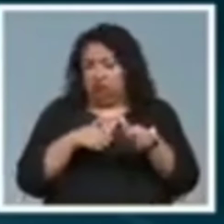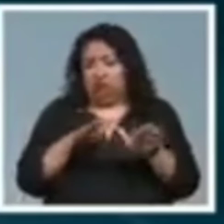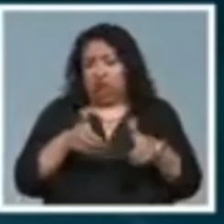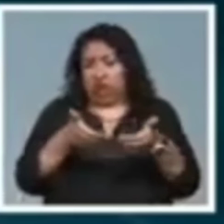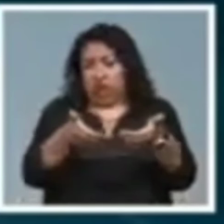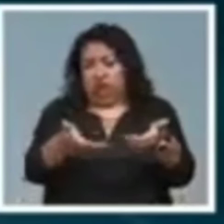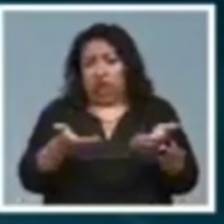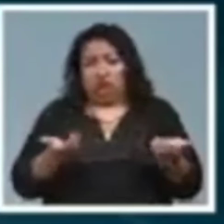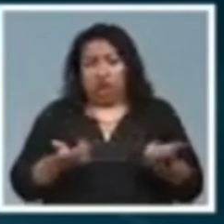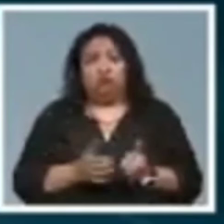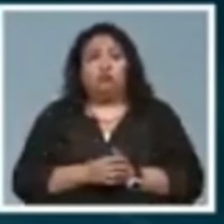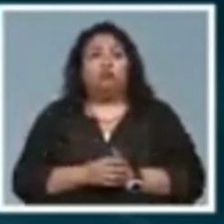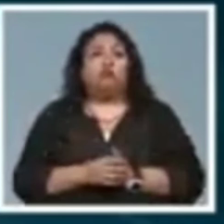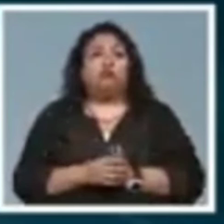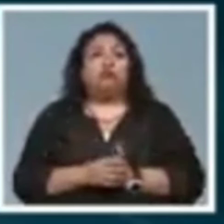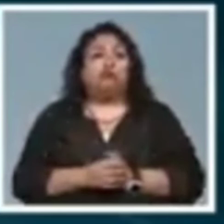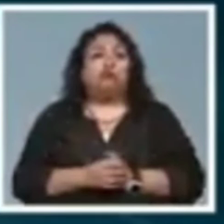¿no?